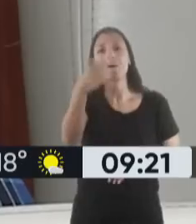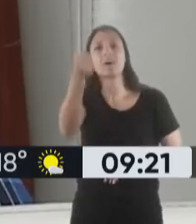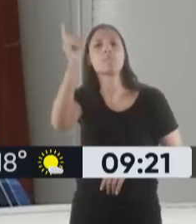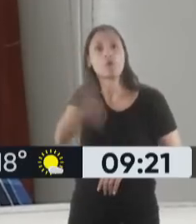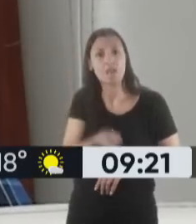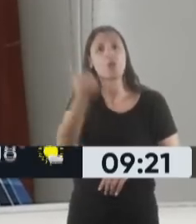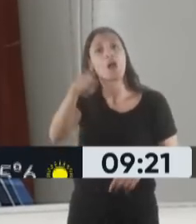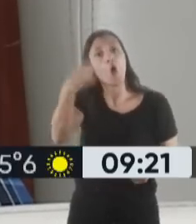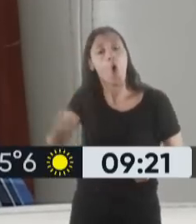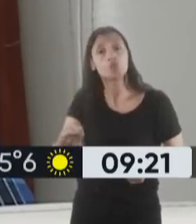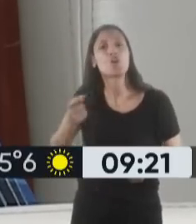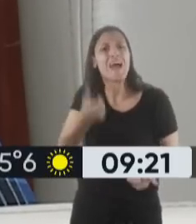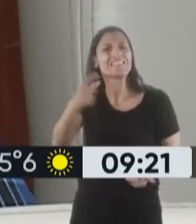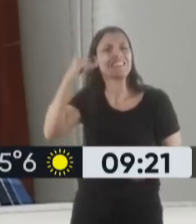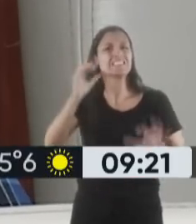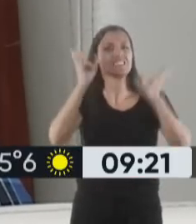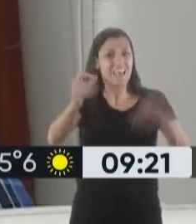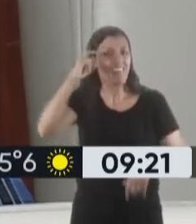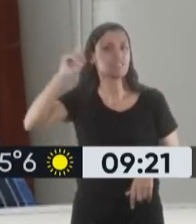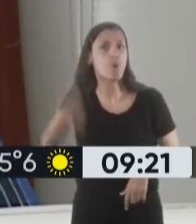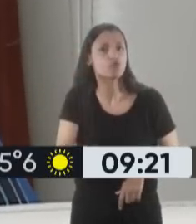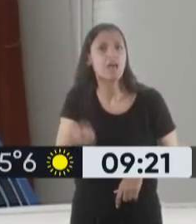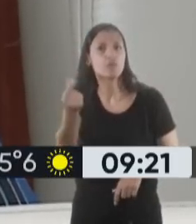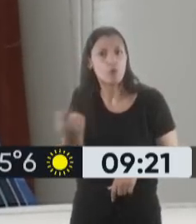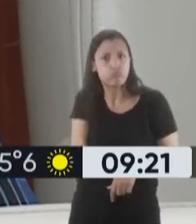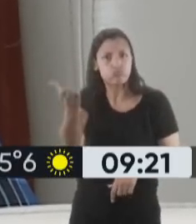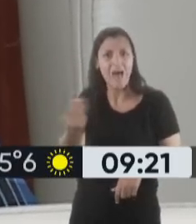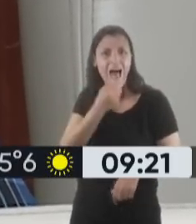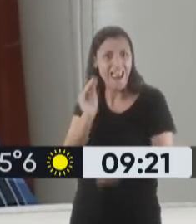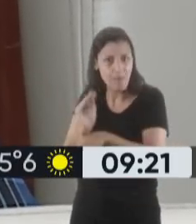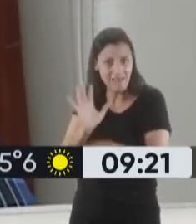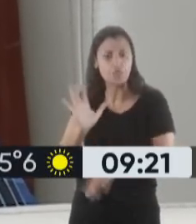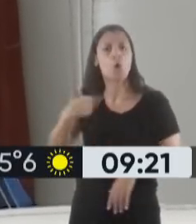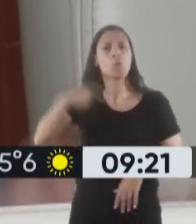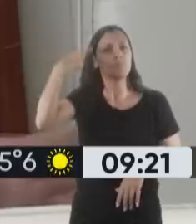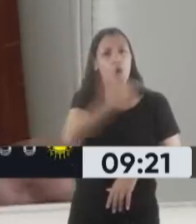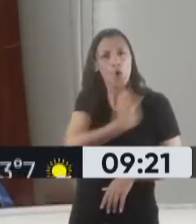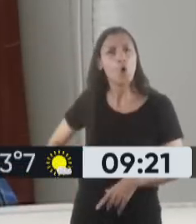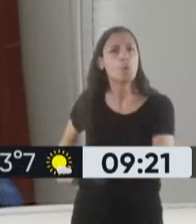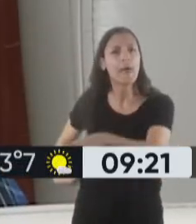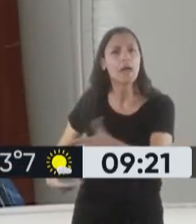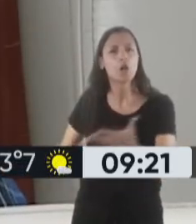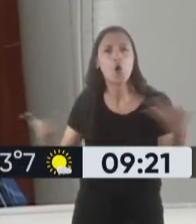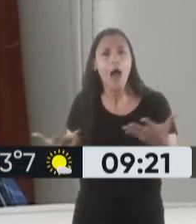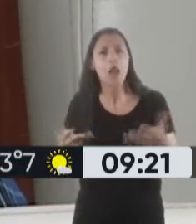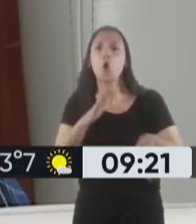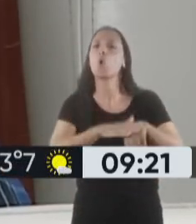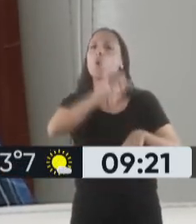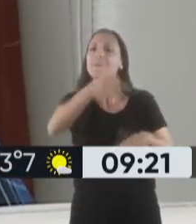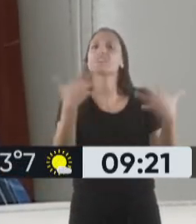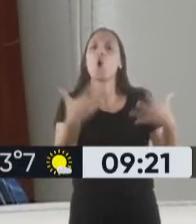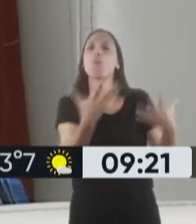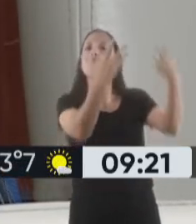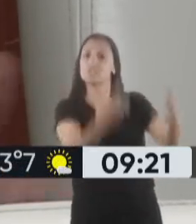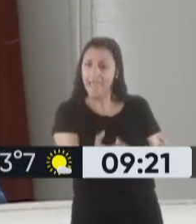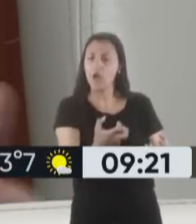un 9,8%, casi un 10% de aumento en los alimentos. Pensando esto, digo, si el gobierno está, más allá de las variables de la sequía y otras, si